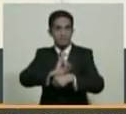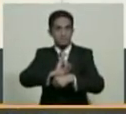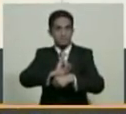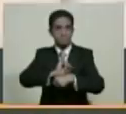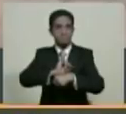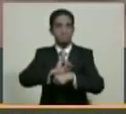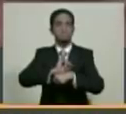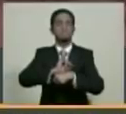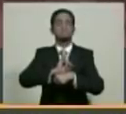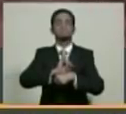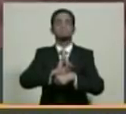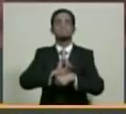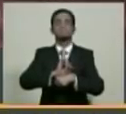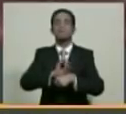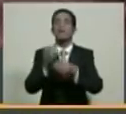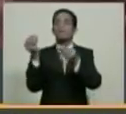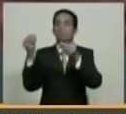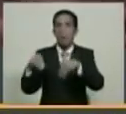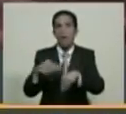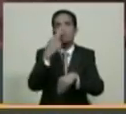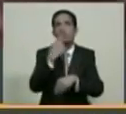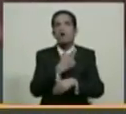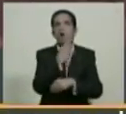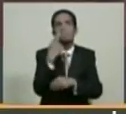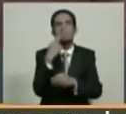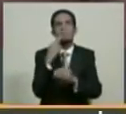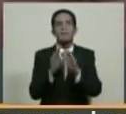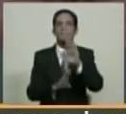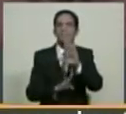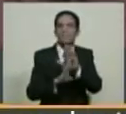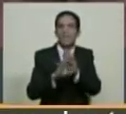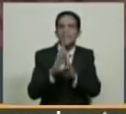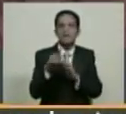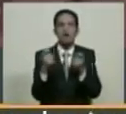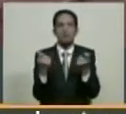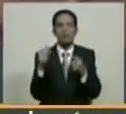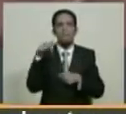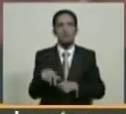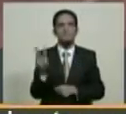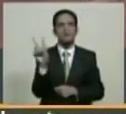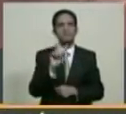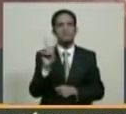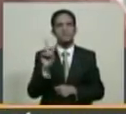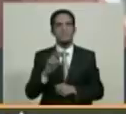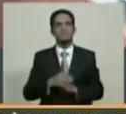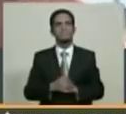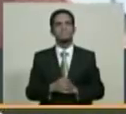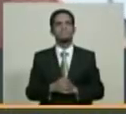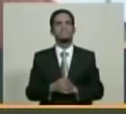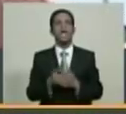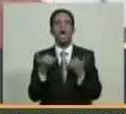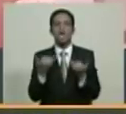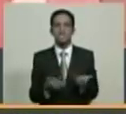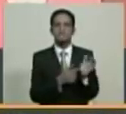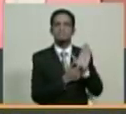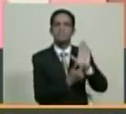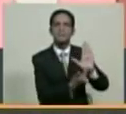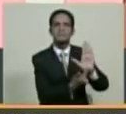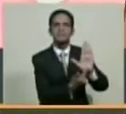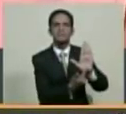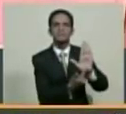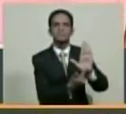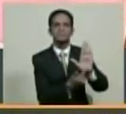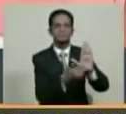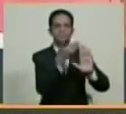comprometidas con el desarrollo económico nacional. Les puedo presentar, aquí está